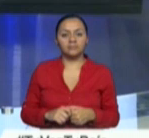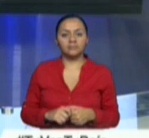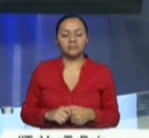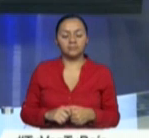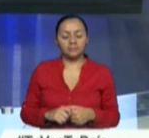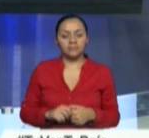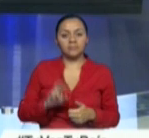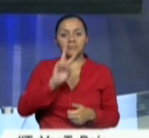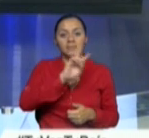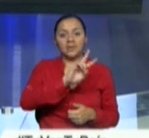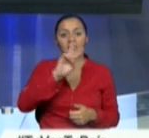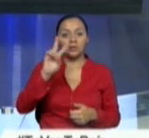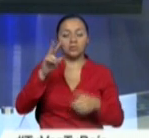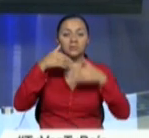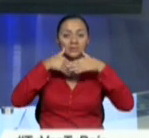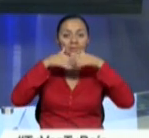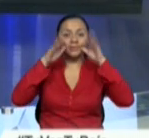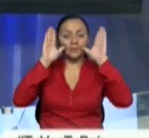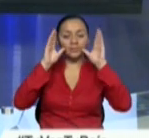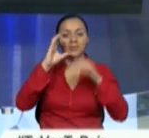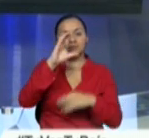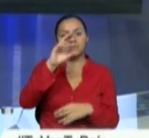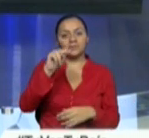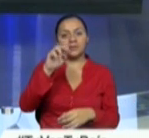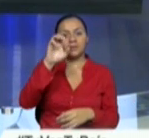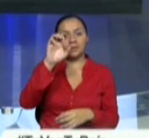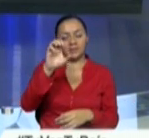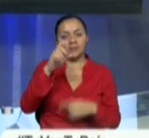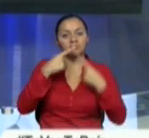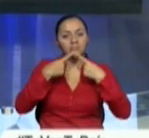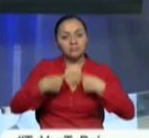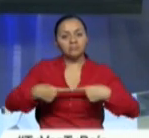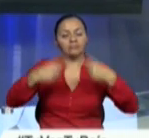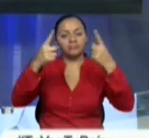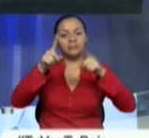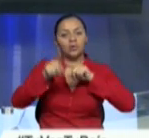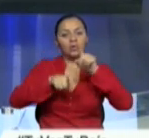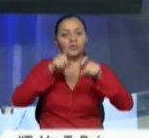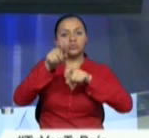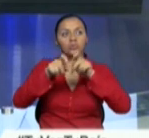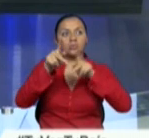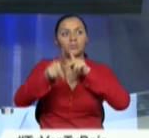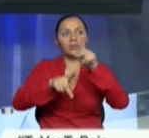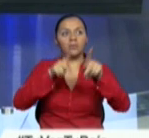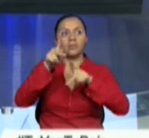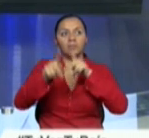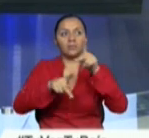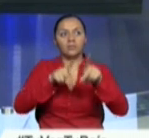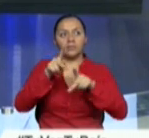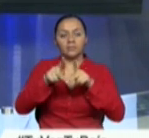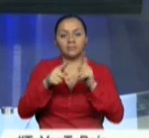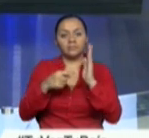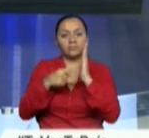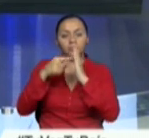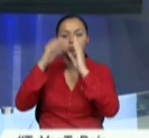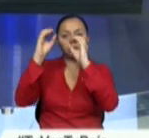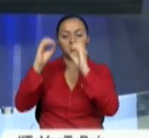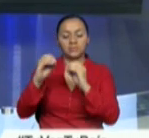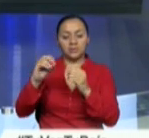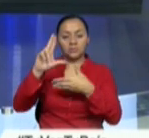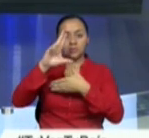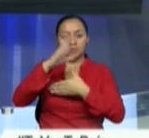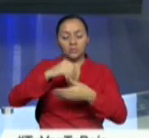el 22 de diciembre el Consejo Nacional electoral abrirá la convocatoria para la consulta popular sobre paraísos Fiscales el